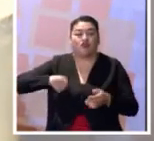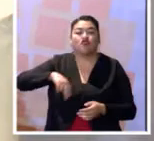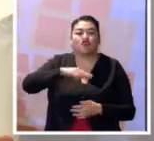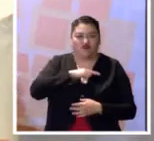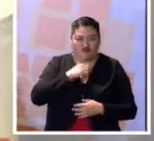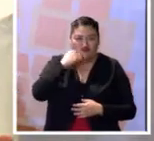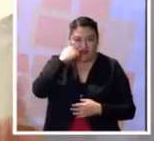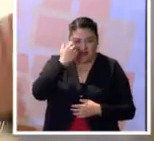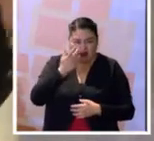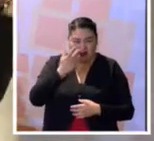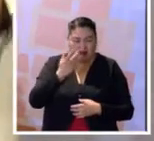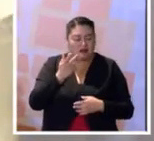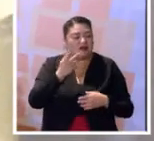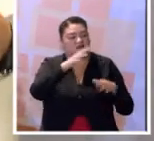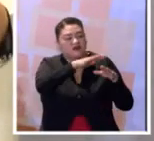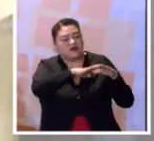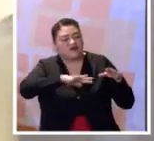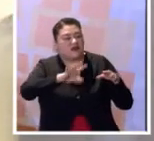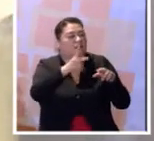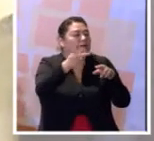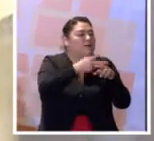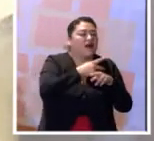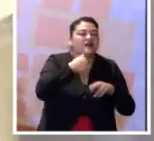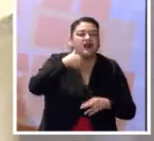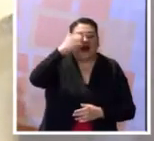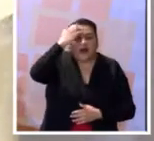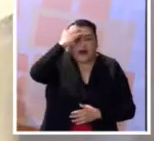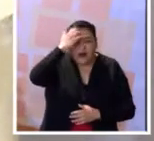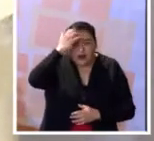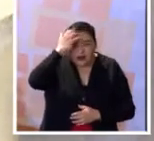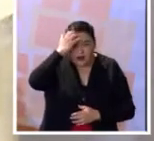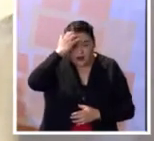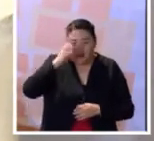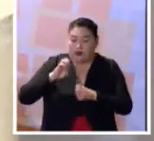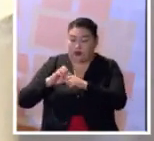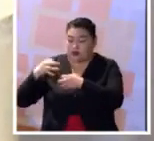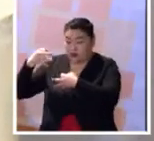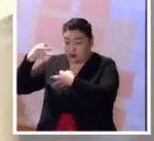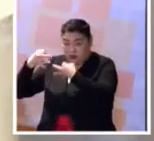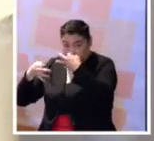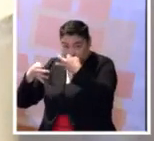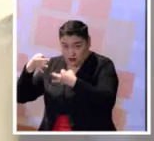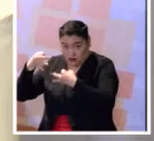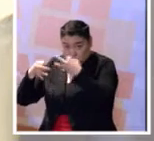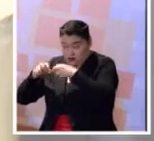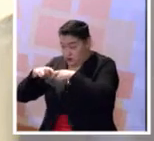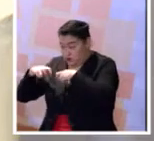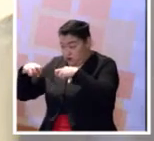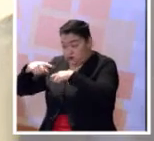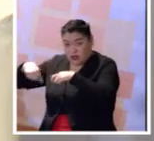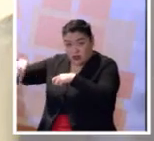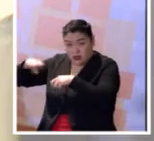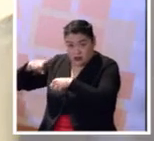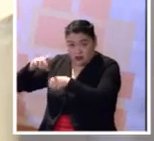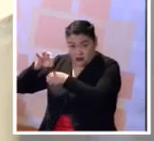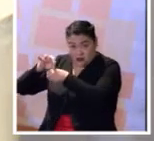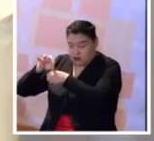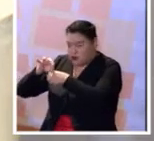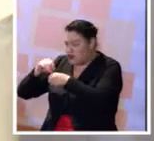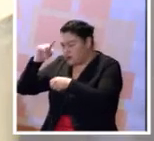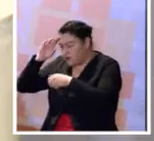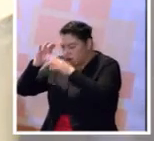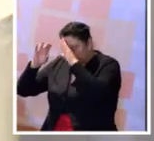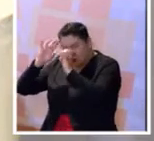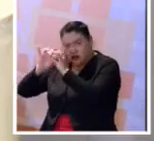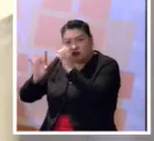situación, pero a todo nivel, y hacia adentro de las instituciones y de los tribunales electorales también, porque me parece que el primer escollo que